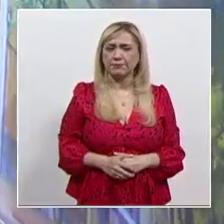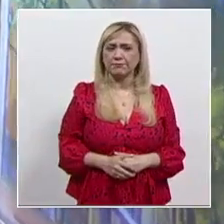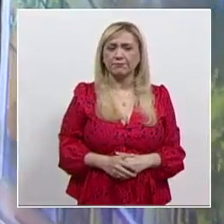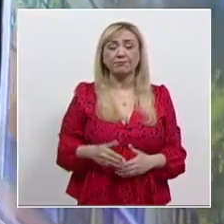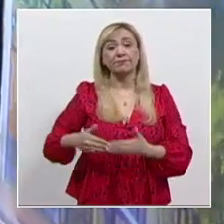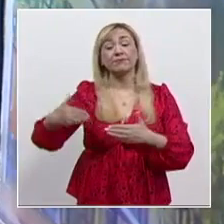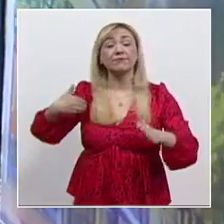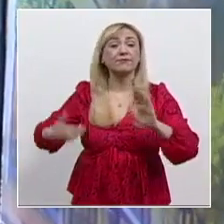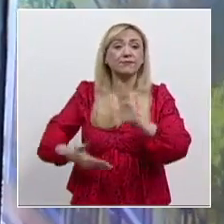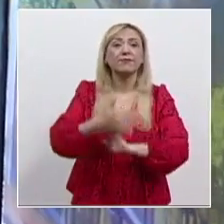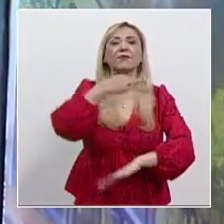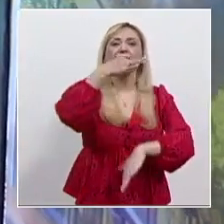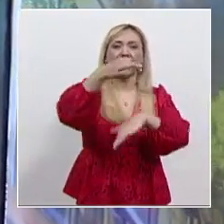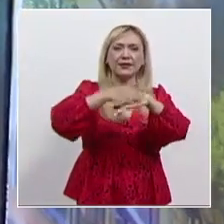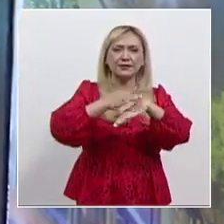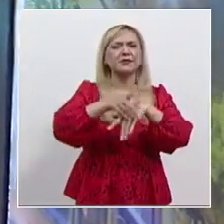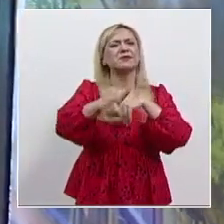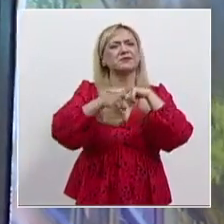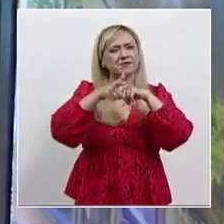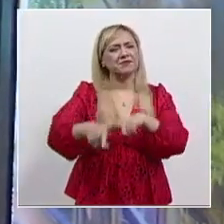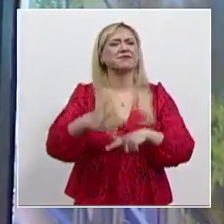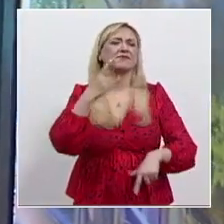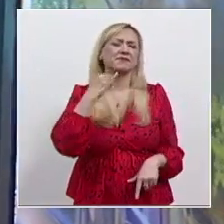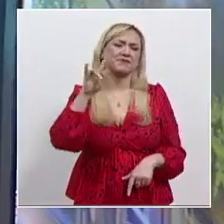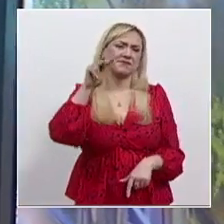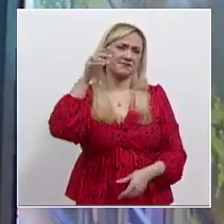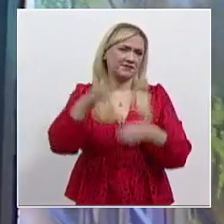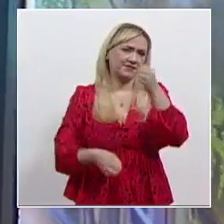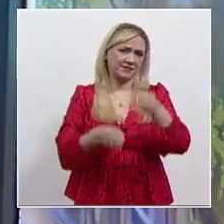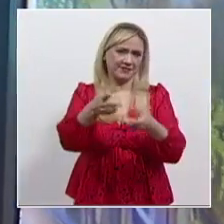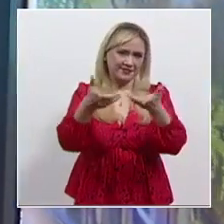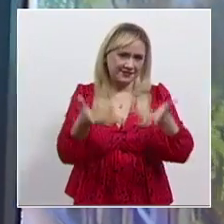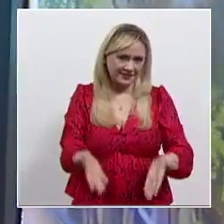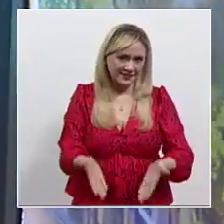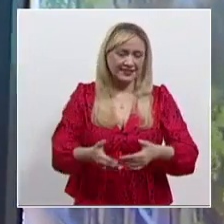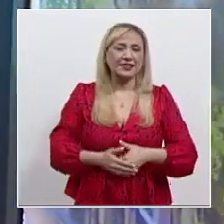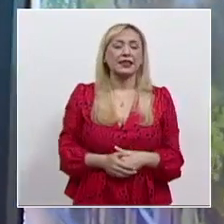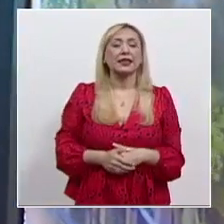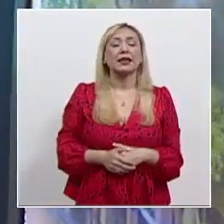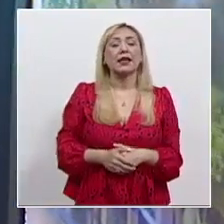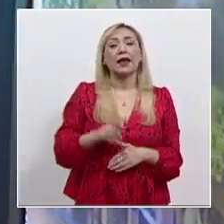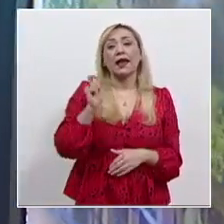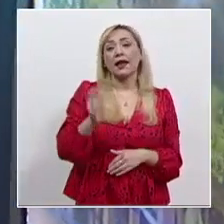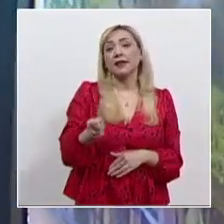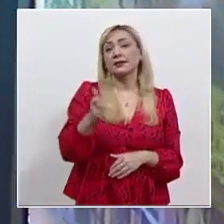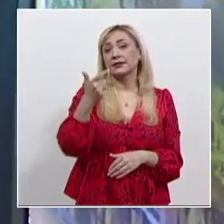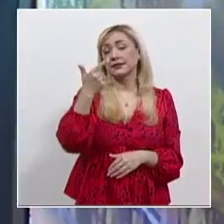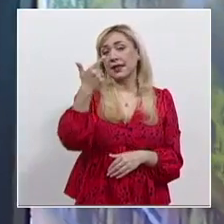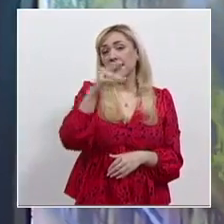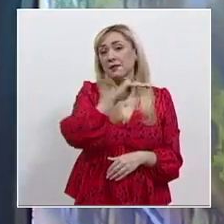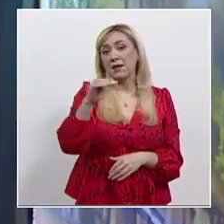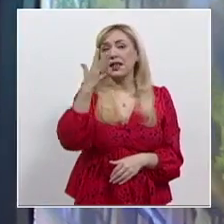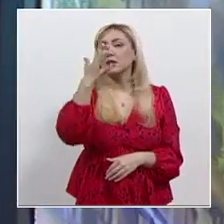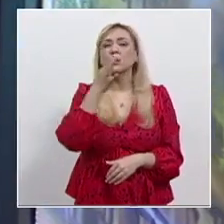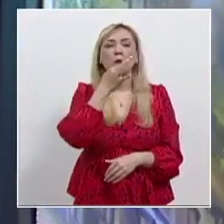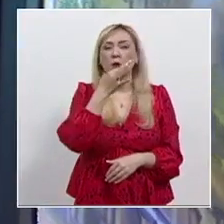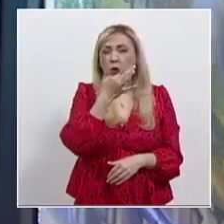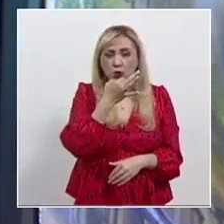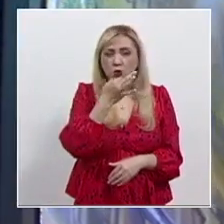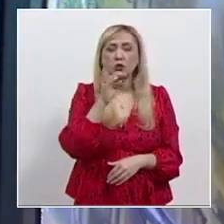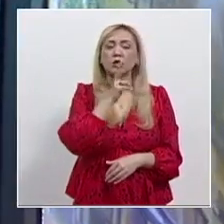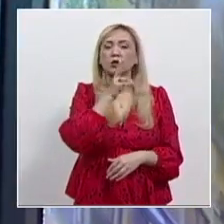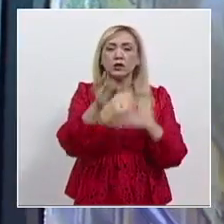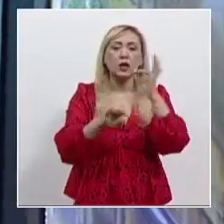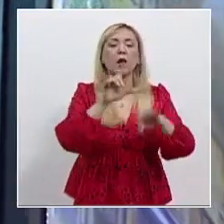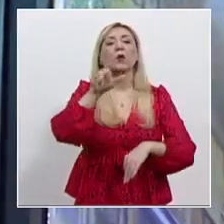Antes de despedirnos, lo invitamos a mantenerse en la señal del Poder Judicial de la Federación. No se pierda a las 19:30 horas el avance informativo y